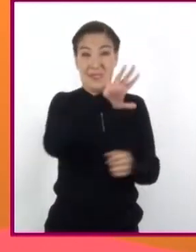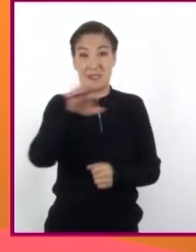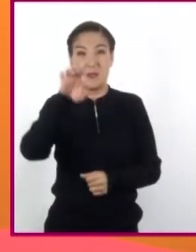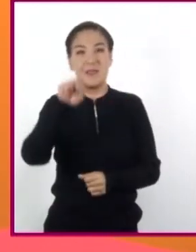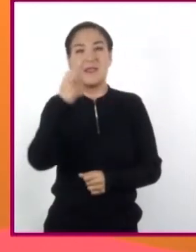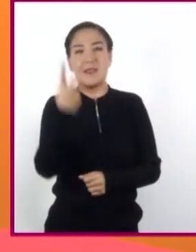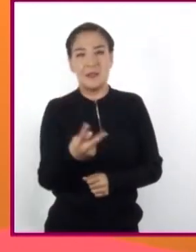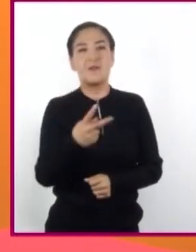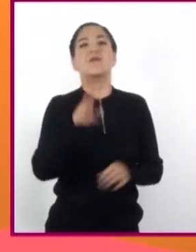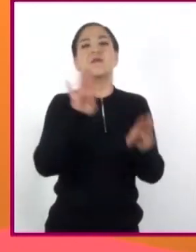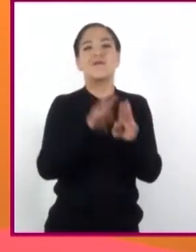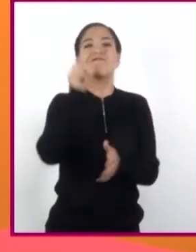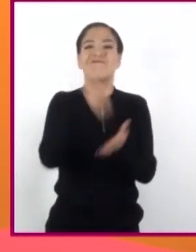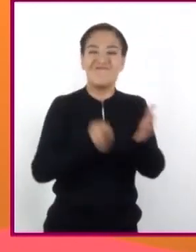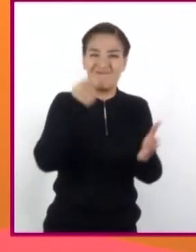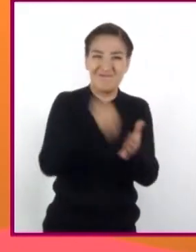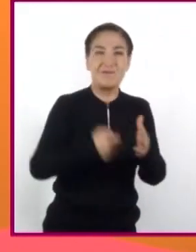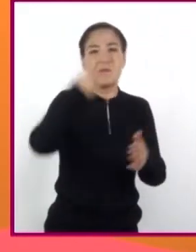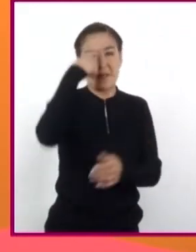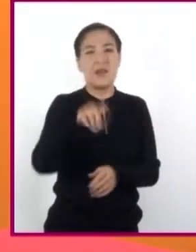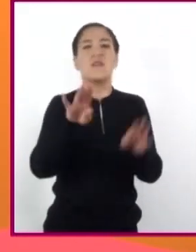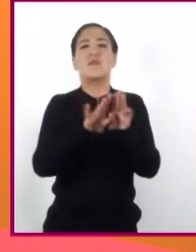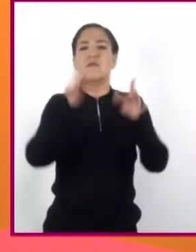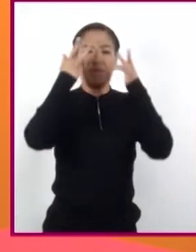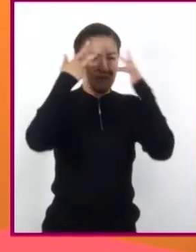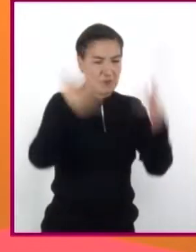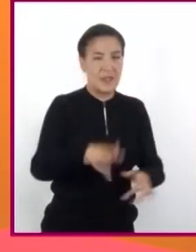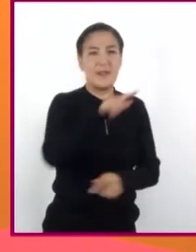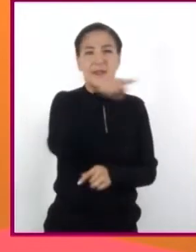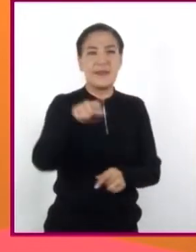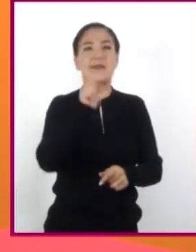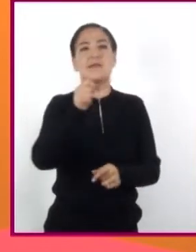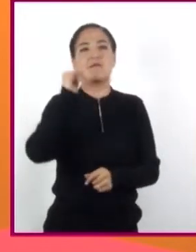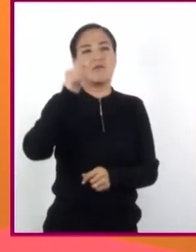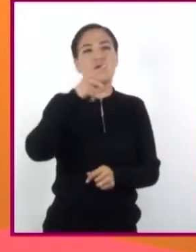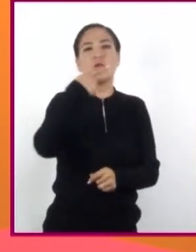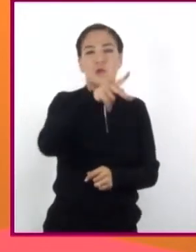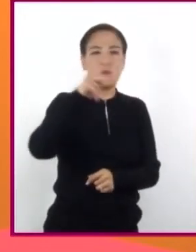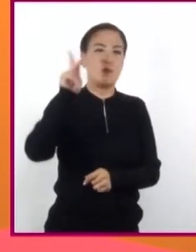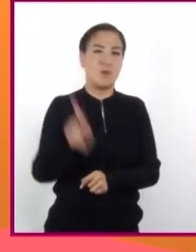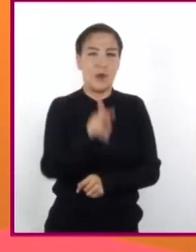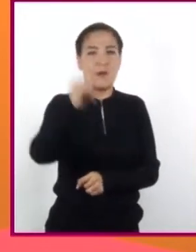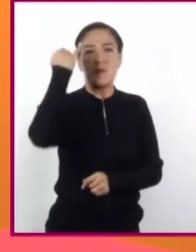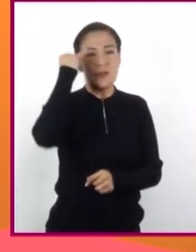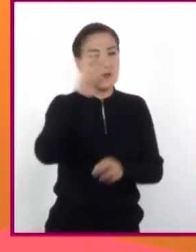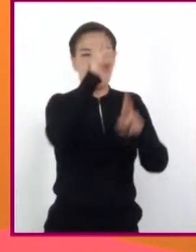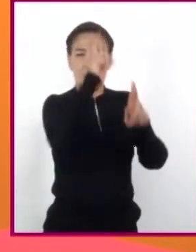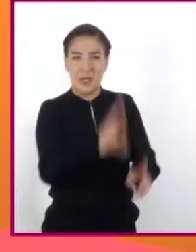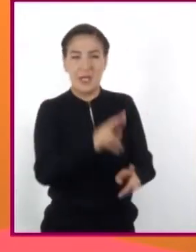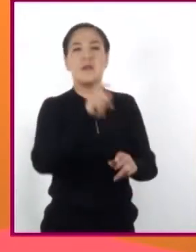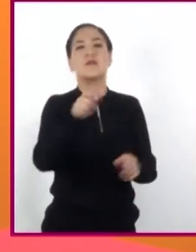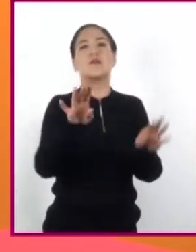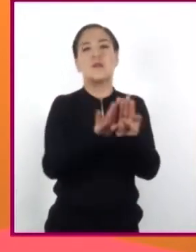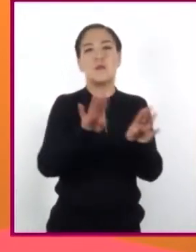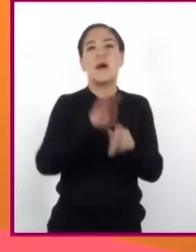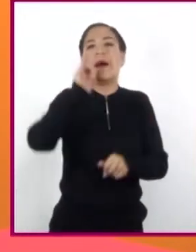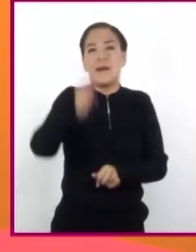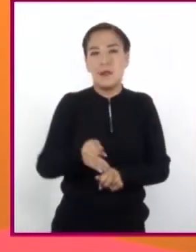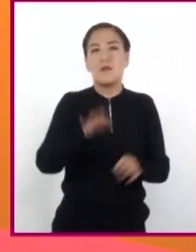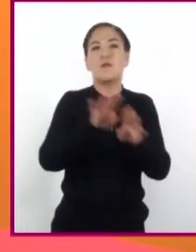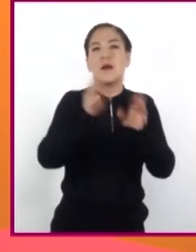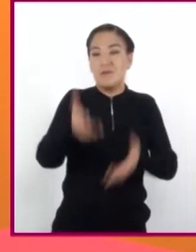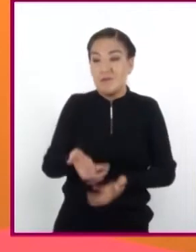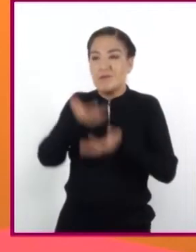se les insistió en renunciar a las propiedades de los pueblos indios y aceptar únicamente aquellas que fueran entregadas